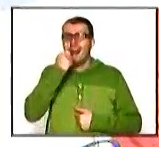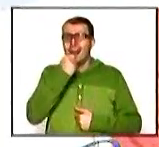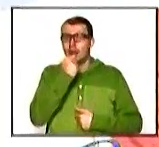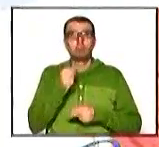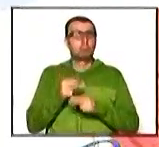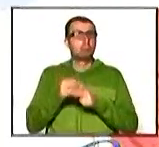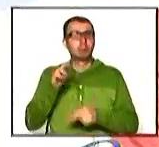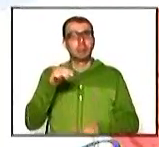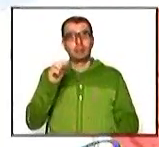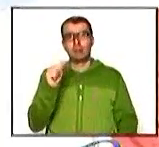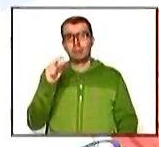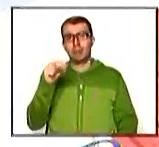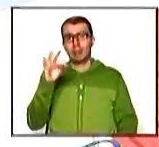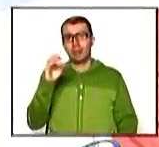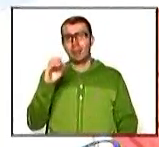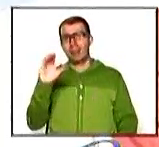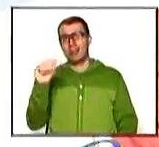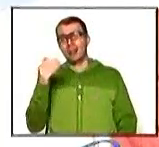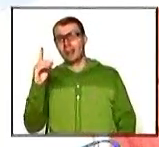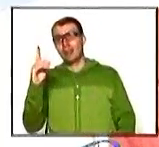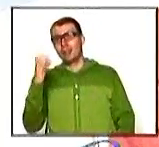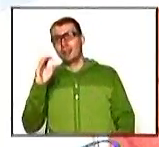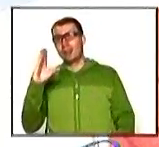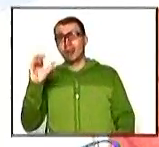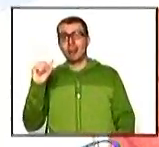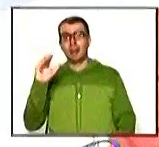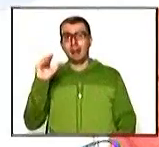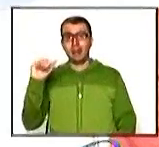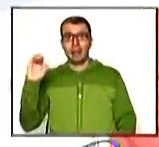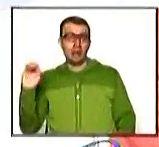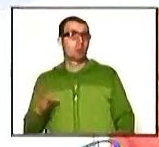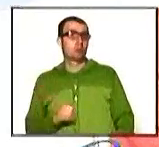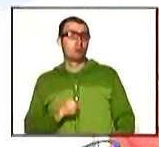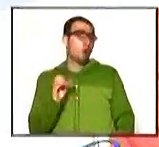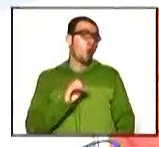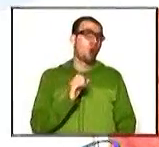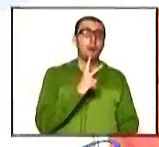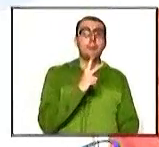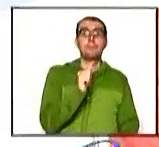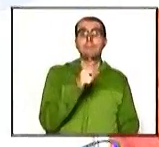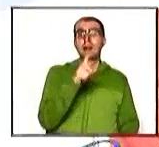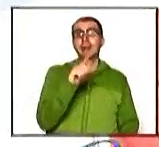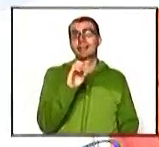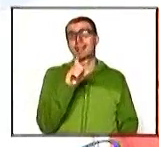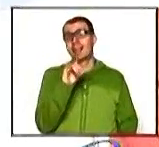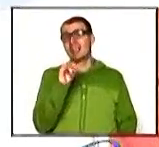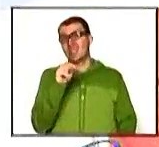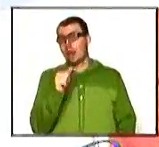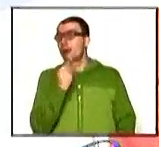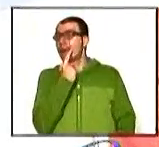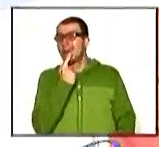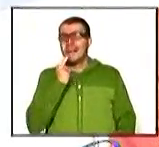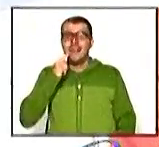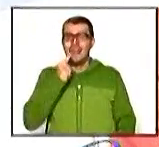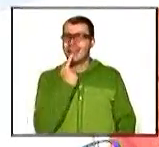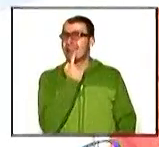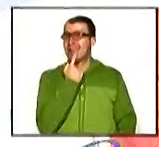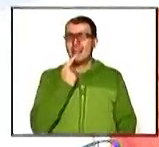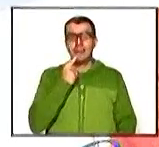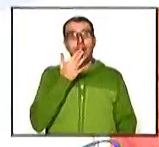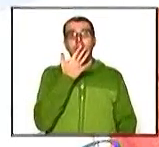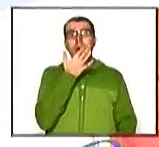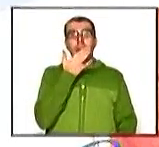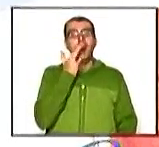que es una ayuda muy fácil, la vaselina, es otra de las cosas que podría utilizar, y ojalá tomar